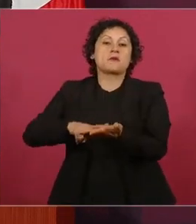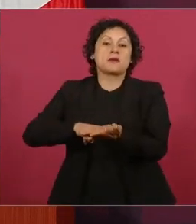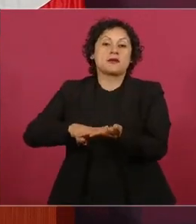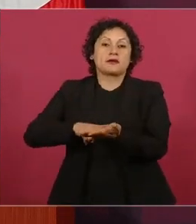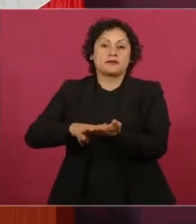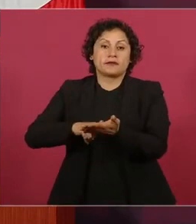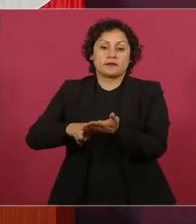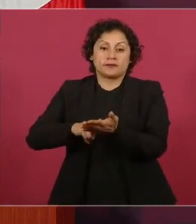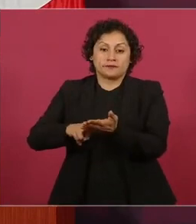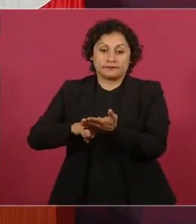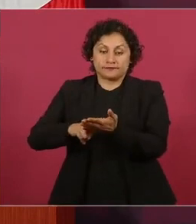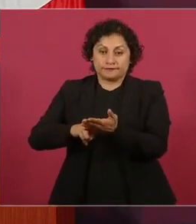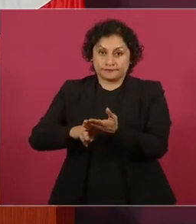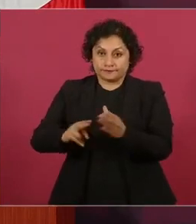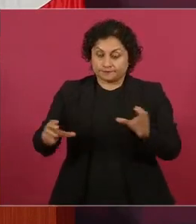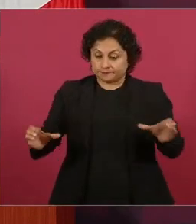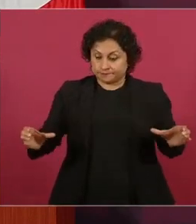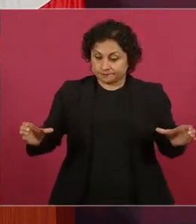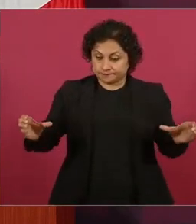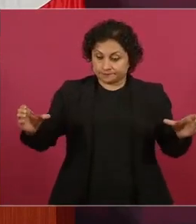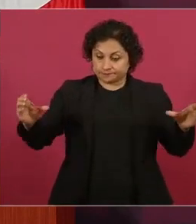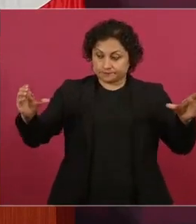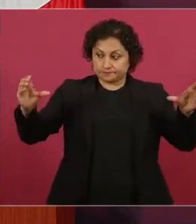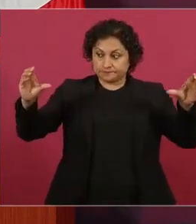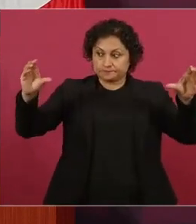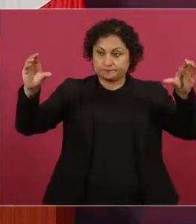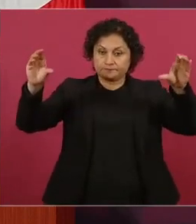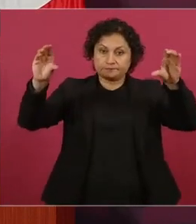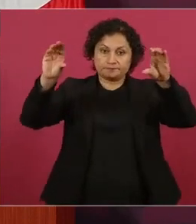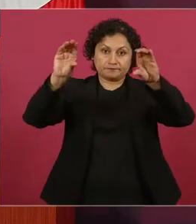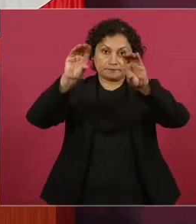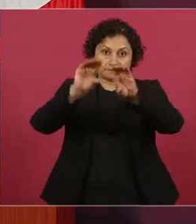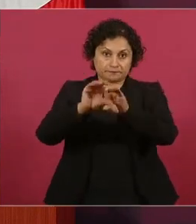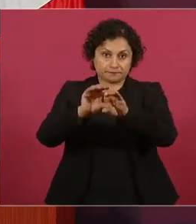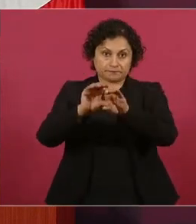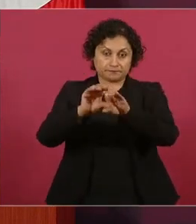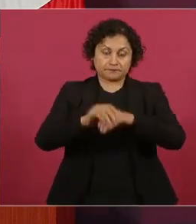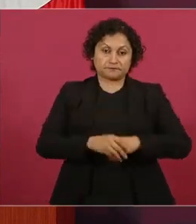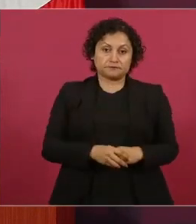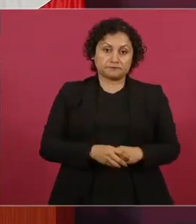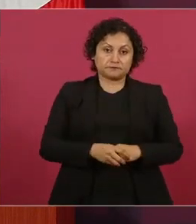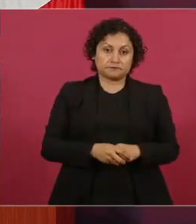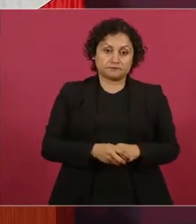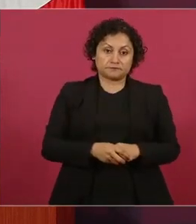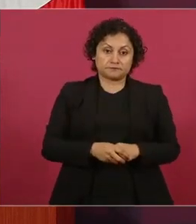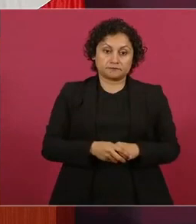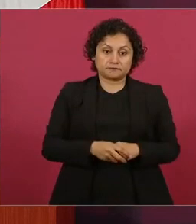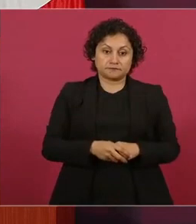de lado y lado hasta que se juntan.